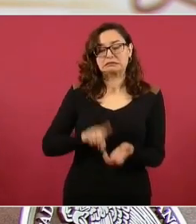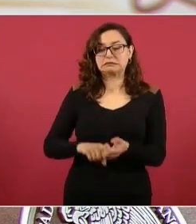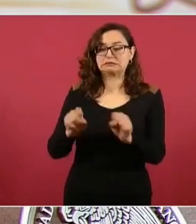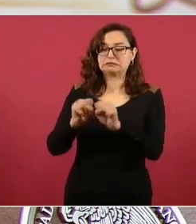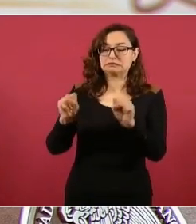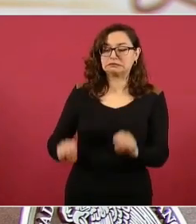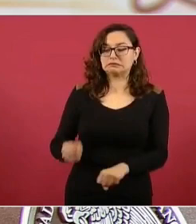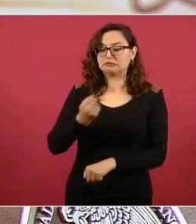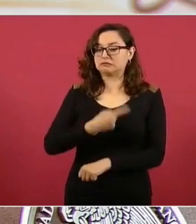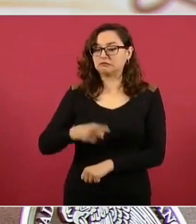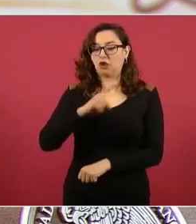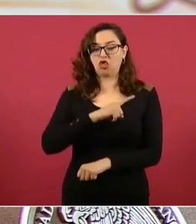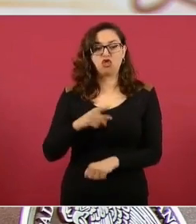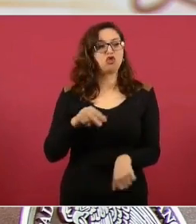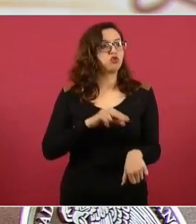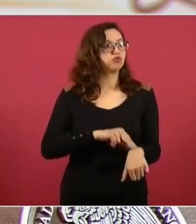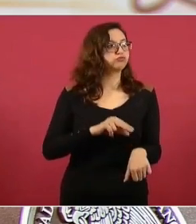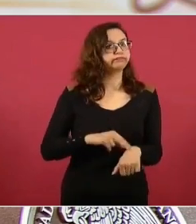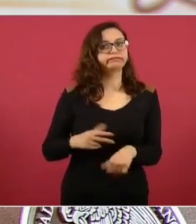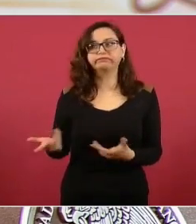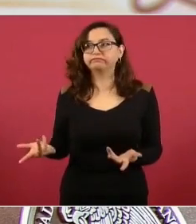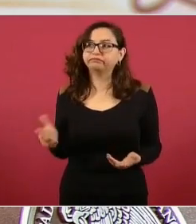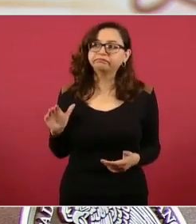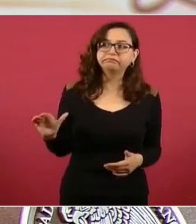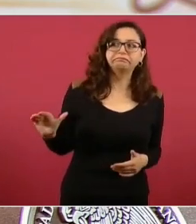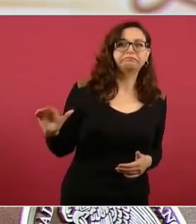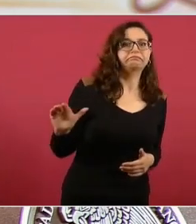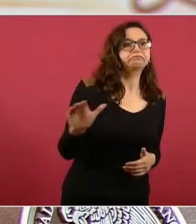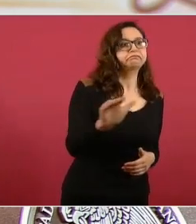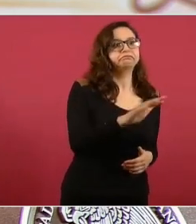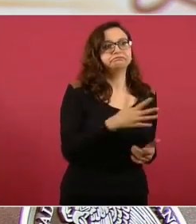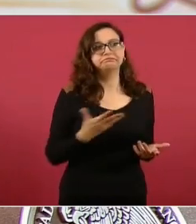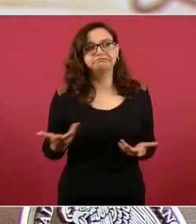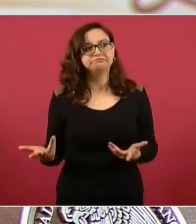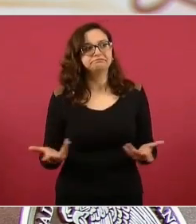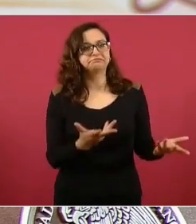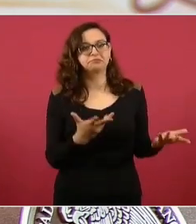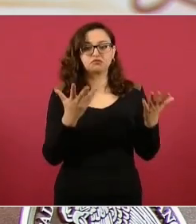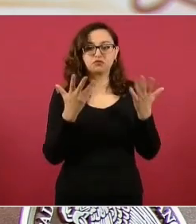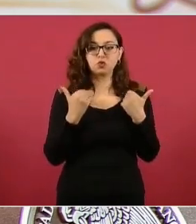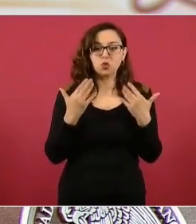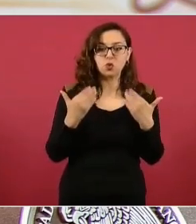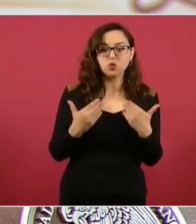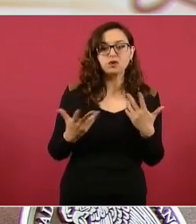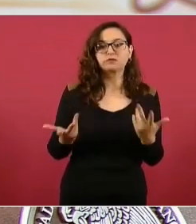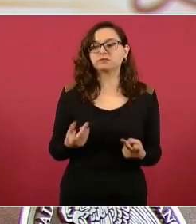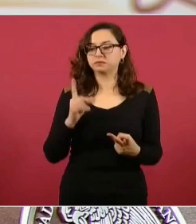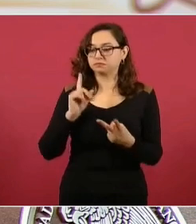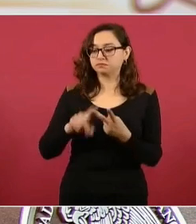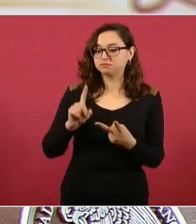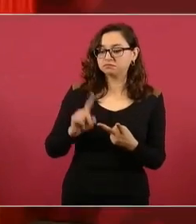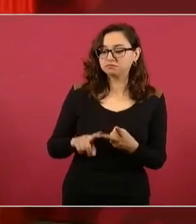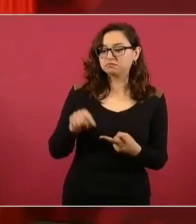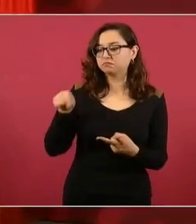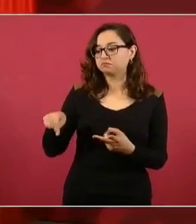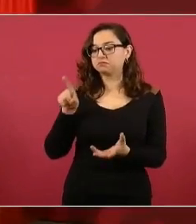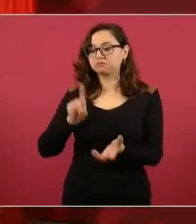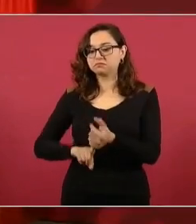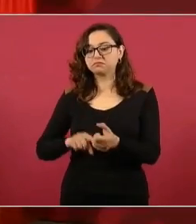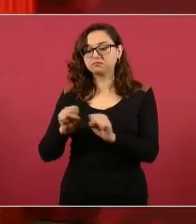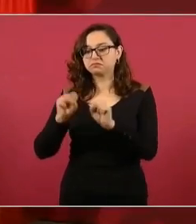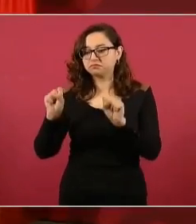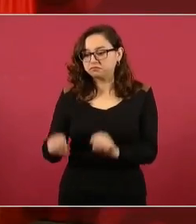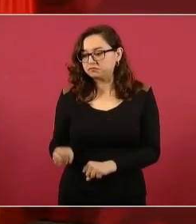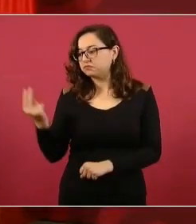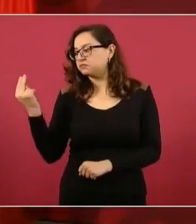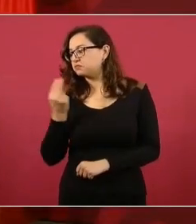formado lo suficiente es médico no haber tenido las plazas y en los presupuestos suficientes para los médicos que necesitaba el propio